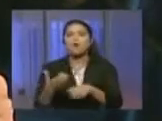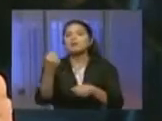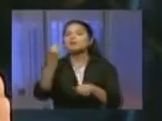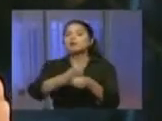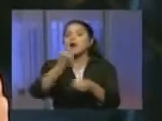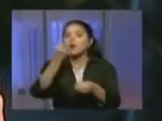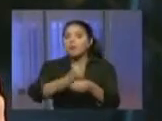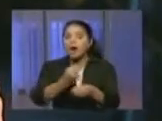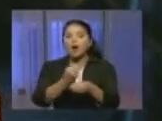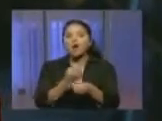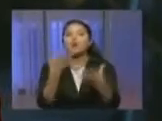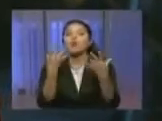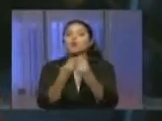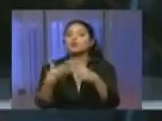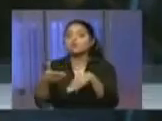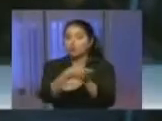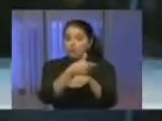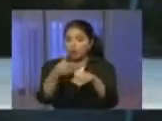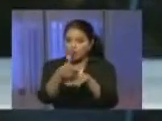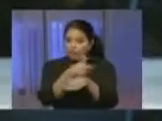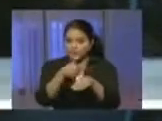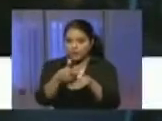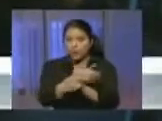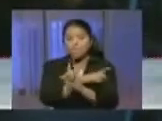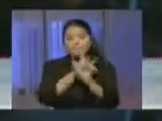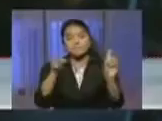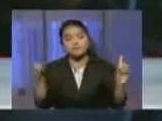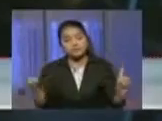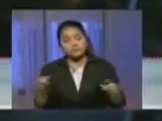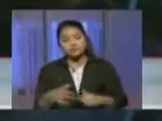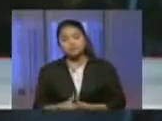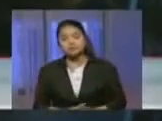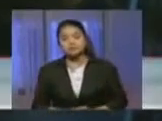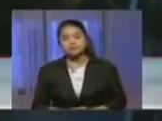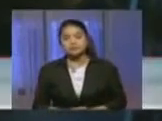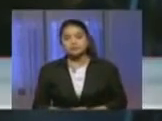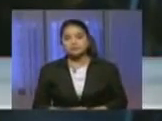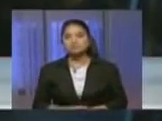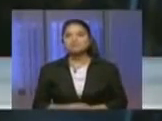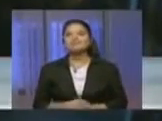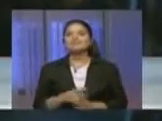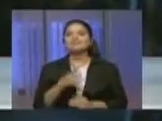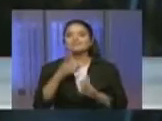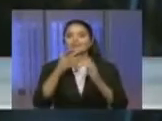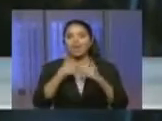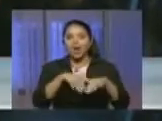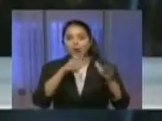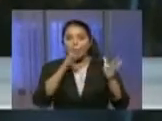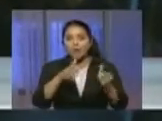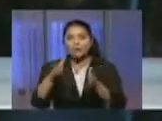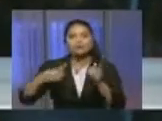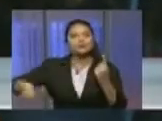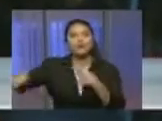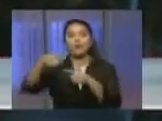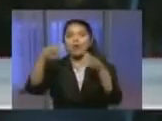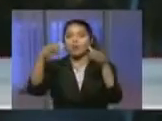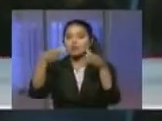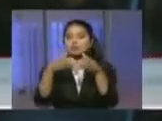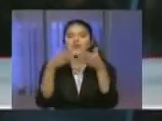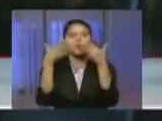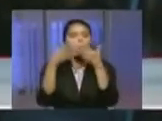conjunto con el gobierno revolucionario pero más allá de eso la organización colectiva la organización